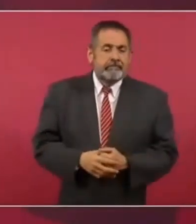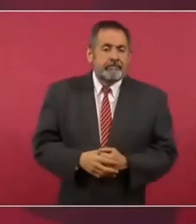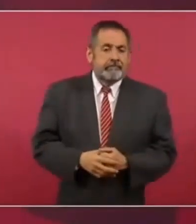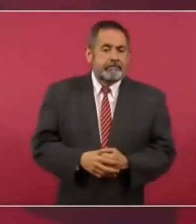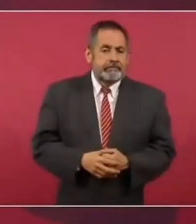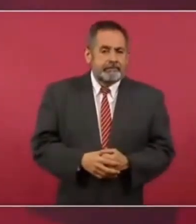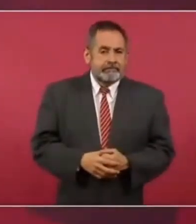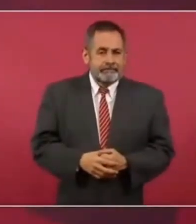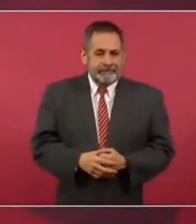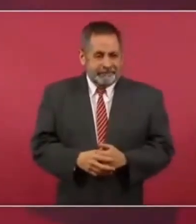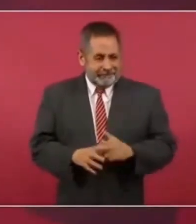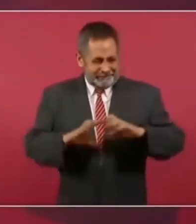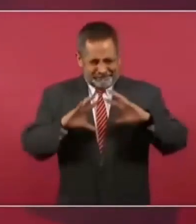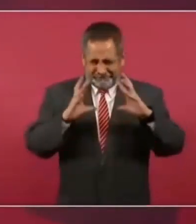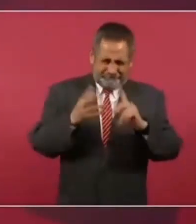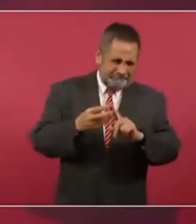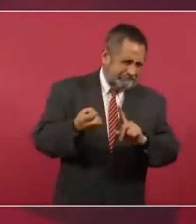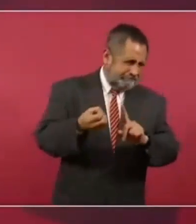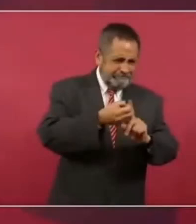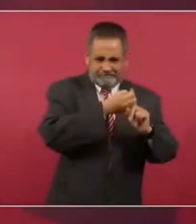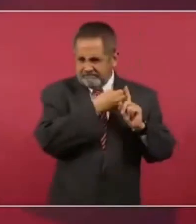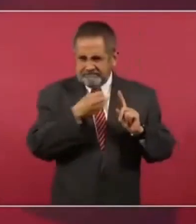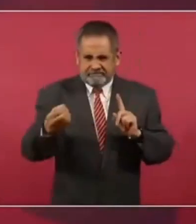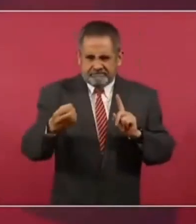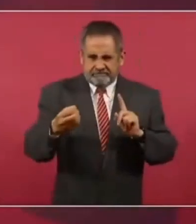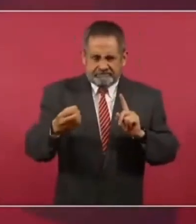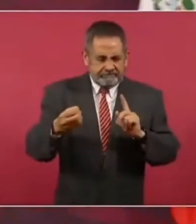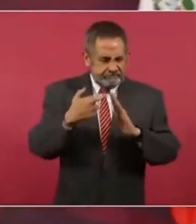Entonces, si todo eso se ordena,